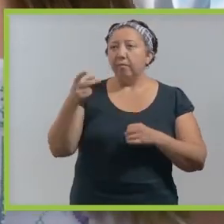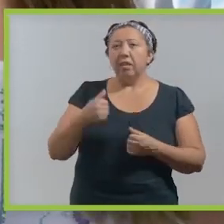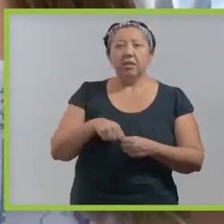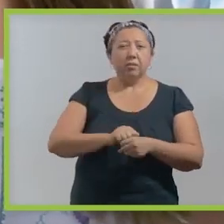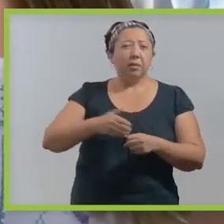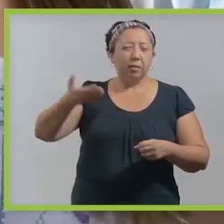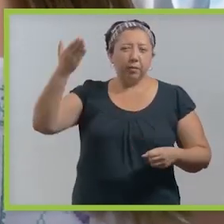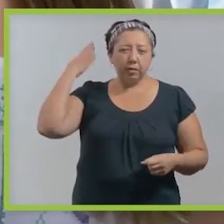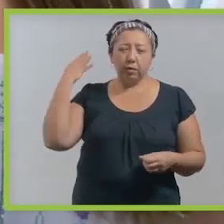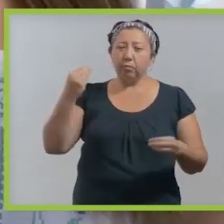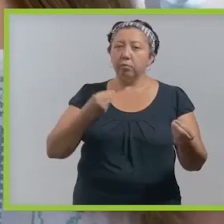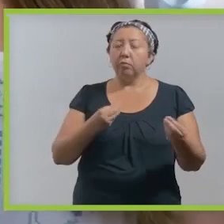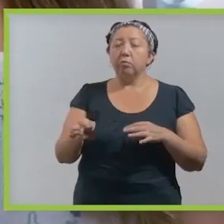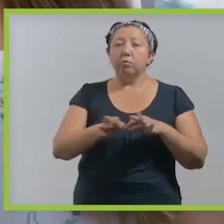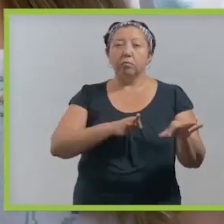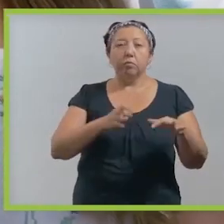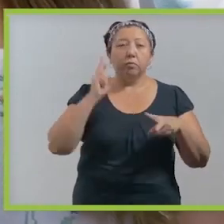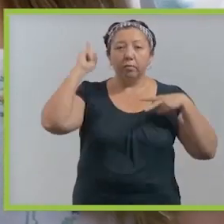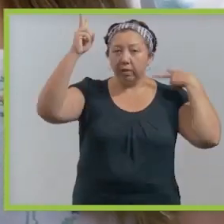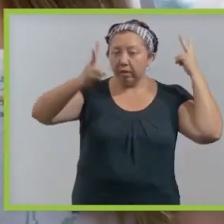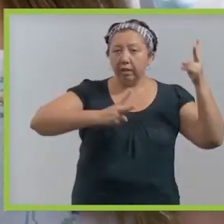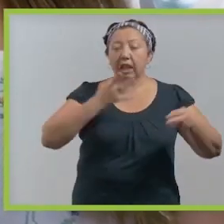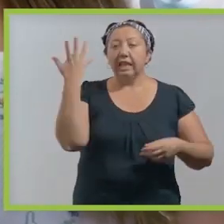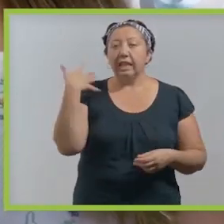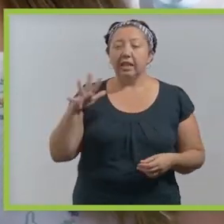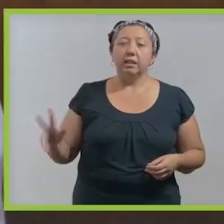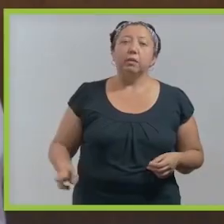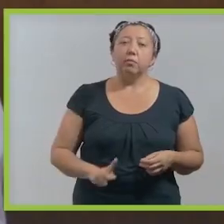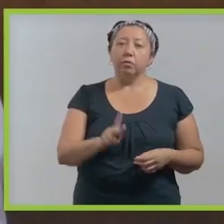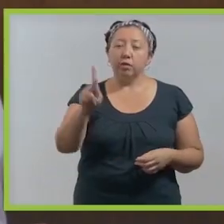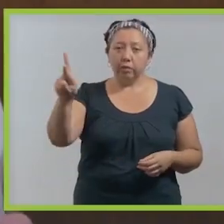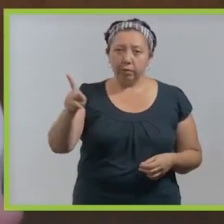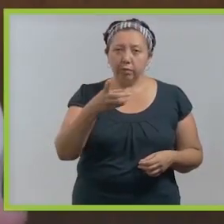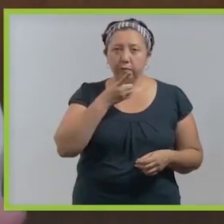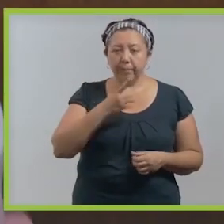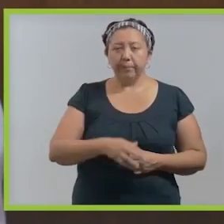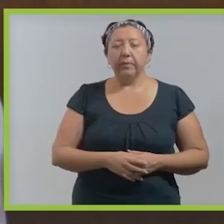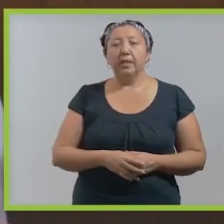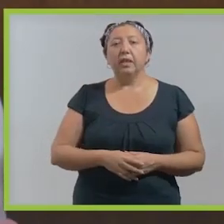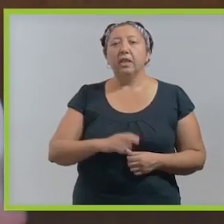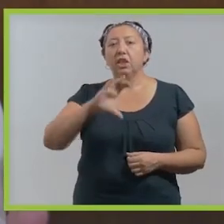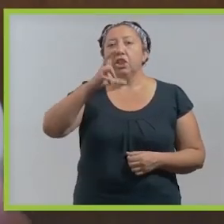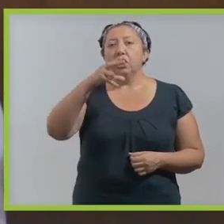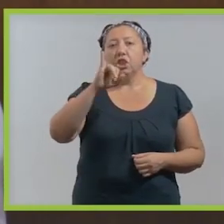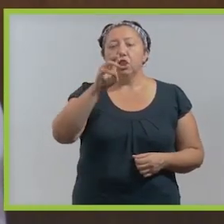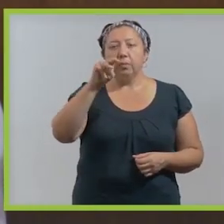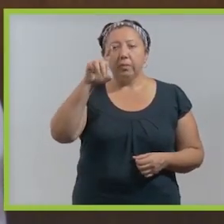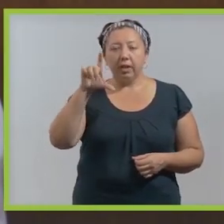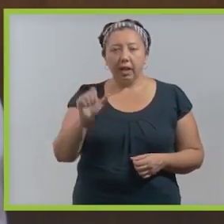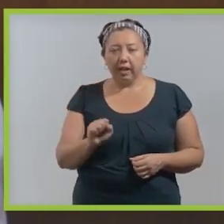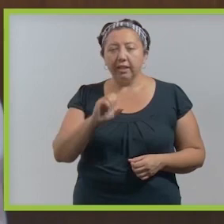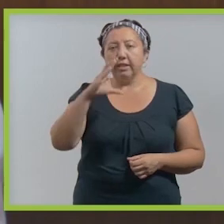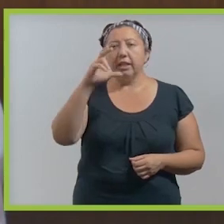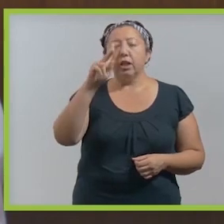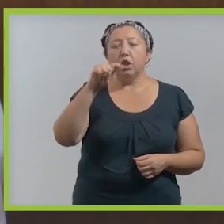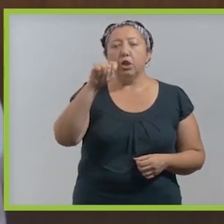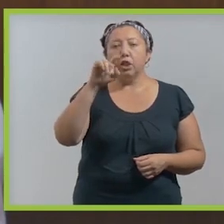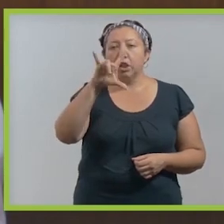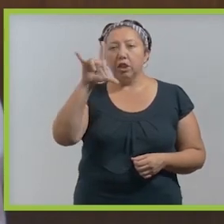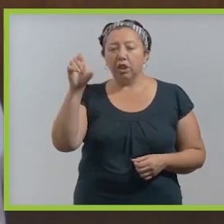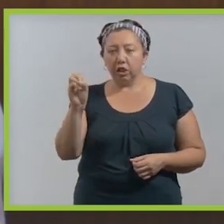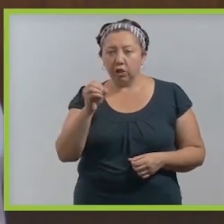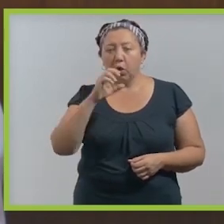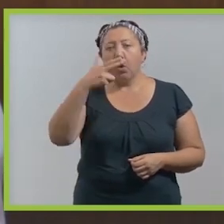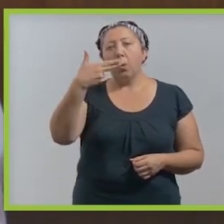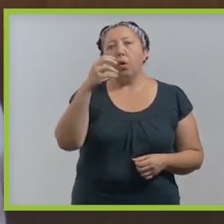semana pasada estuvimos muy activos, estuve visitando 10 municipios, estuve en Cuncunul, en Chichimilá, en Cenotillo, en Tuncás, en Sutzal,